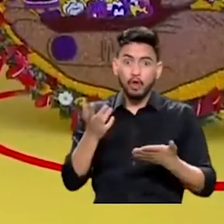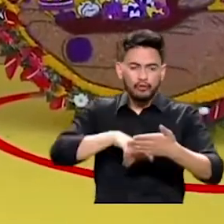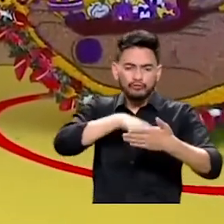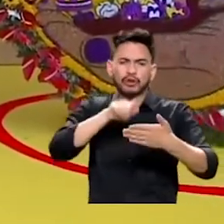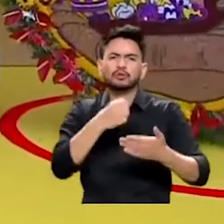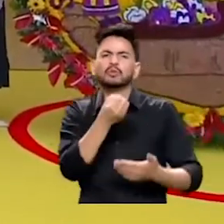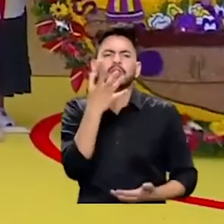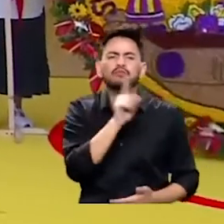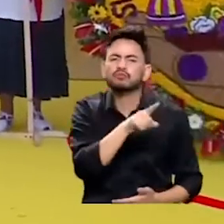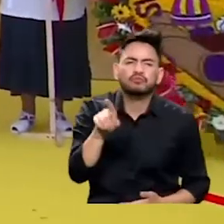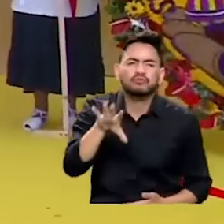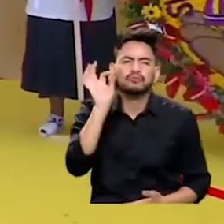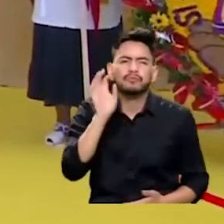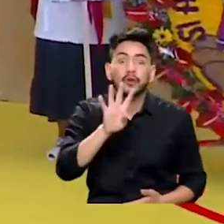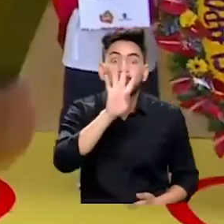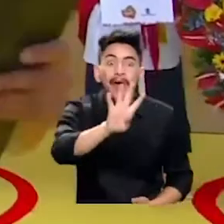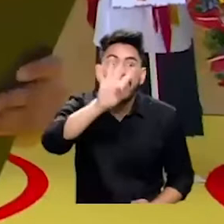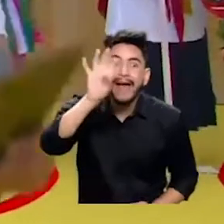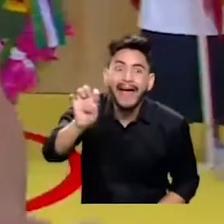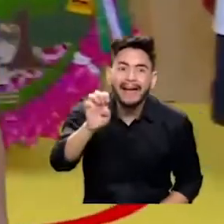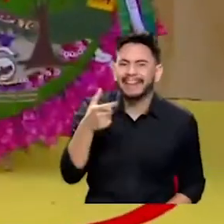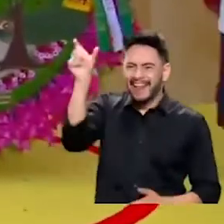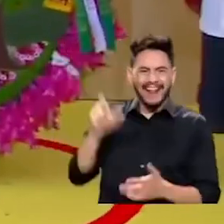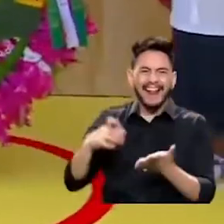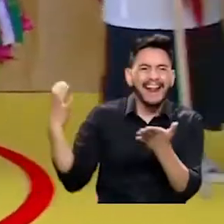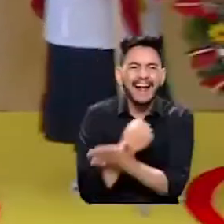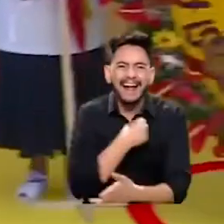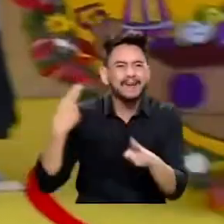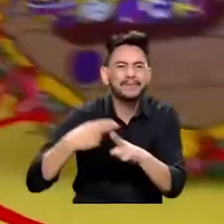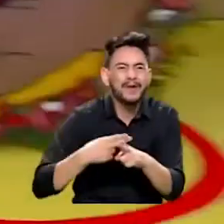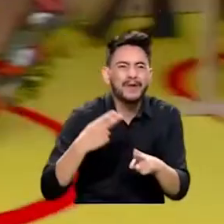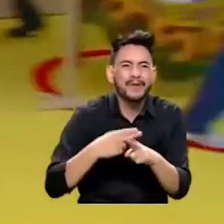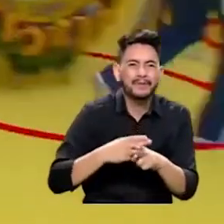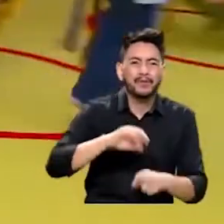49, John Jairo, a Teortú Alzate, Vereda La Palma.